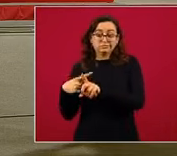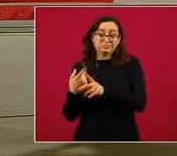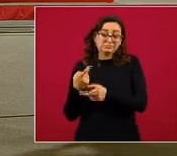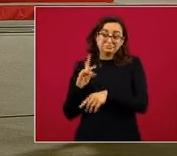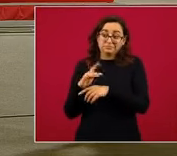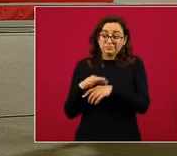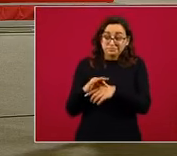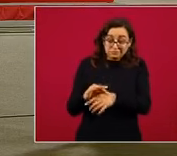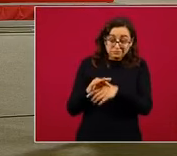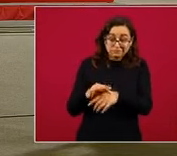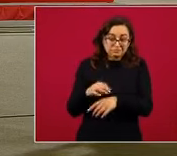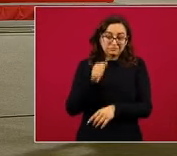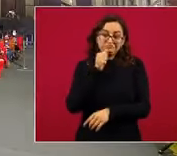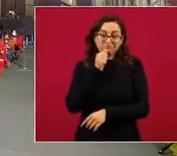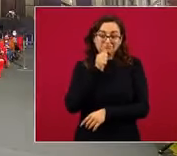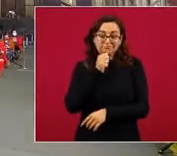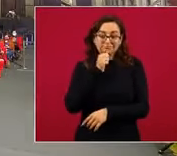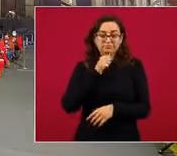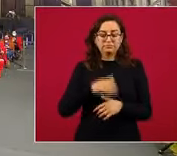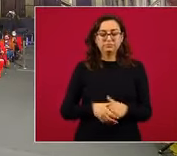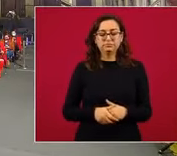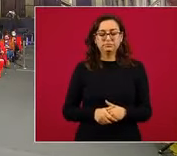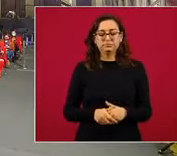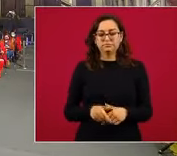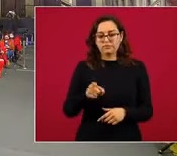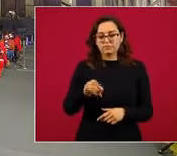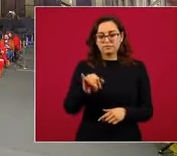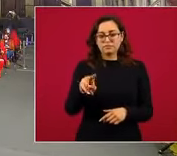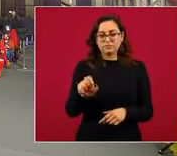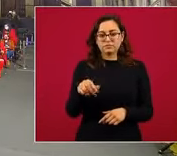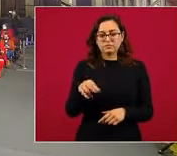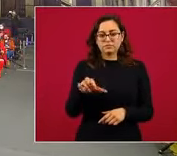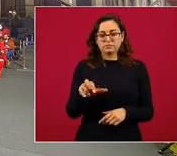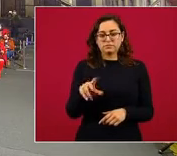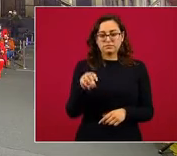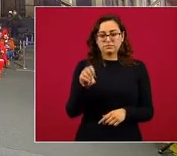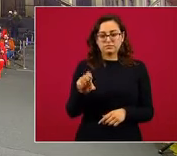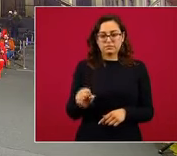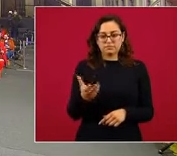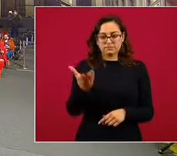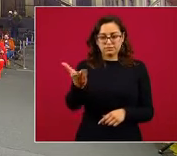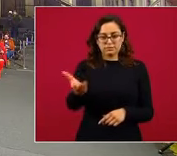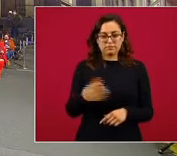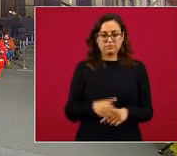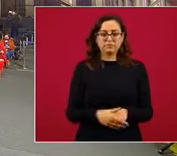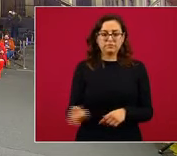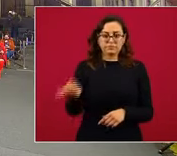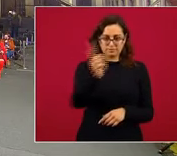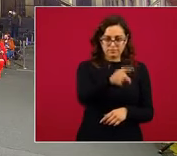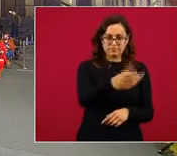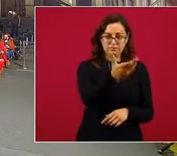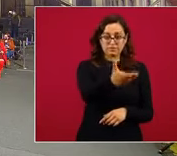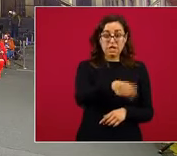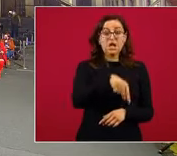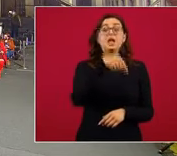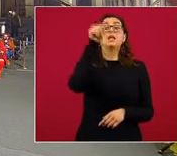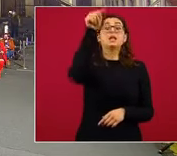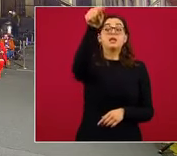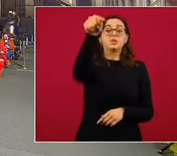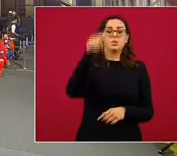realidad. Muchas gracias. Juan Carlos Machorro, AM Noticias Querétaro. Y usted, por favor. Y usted.